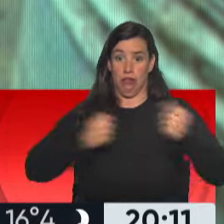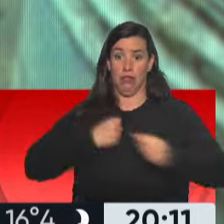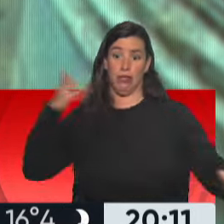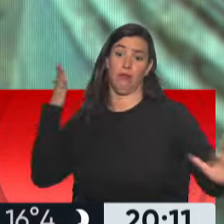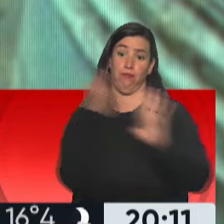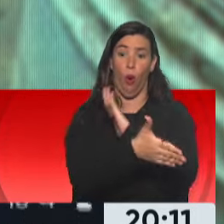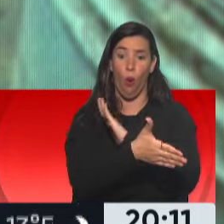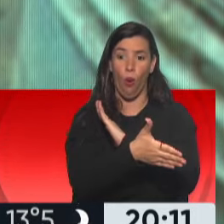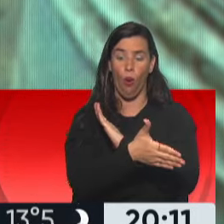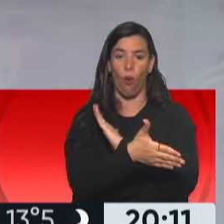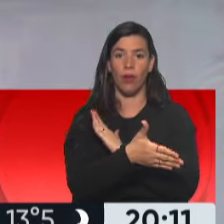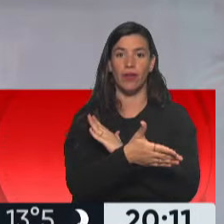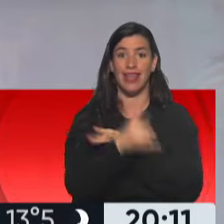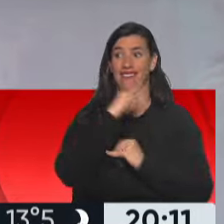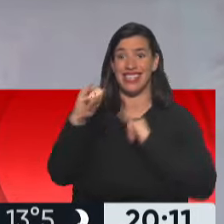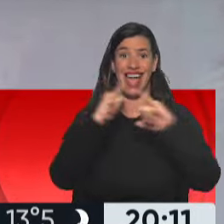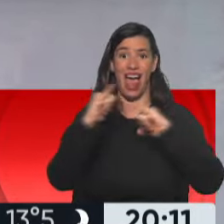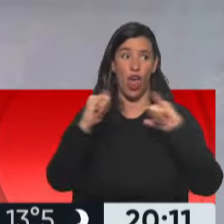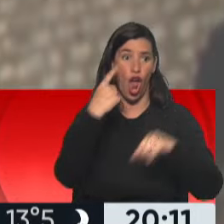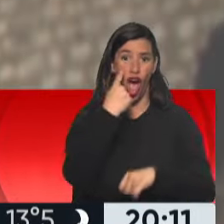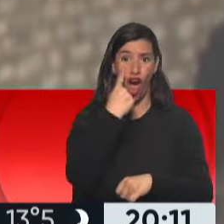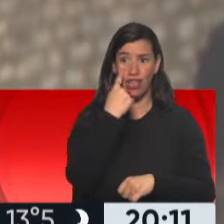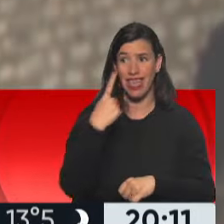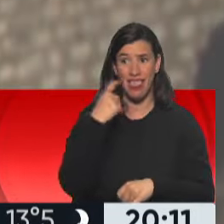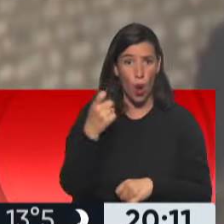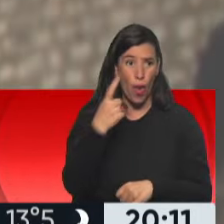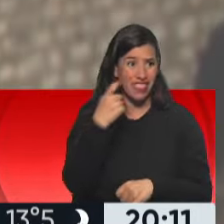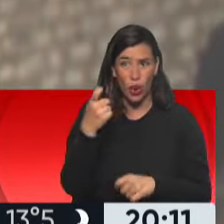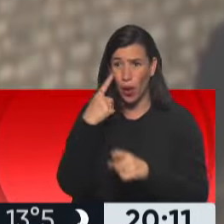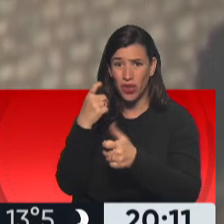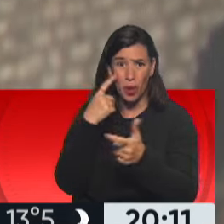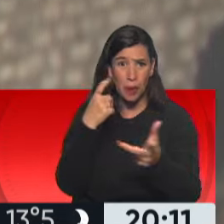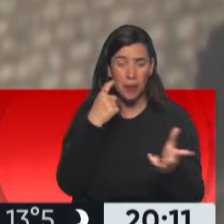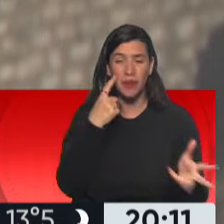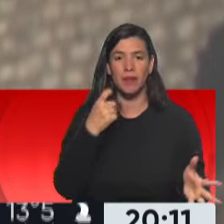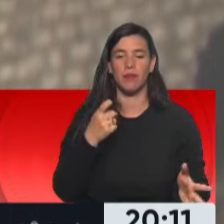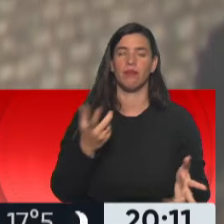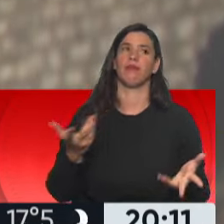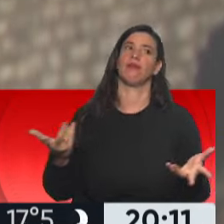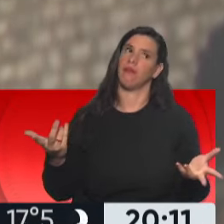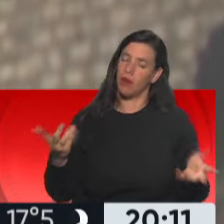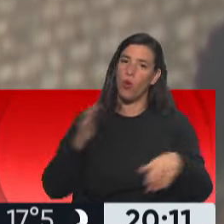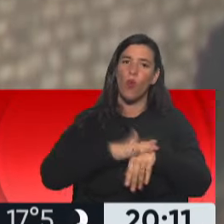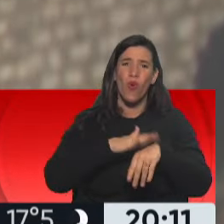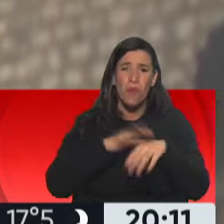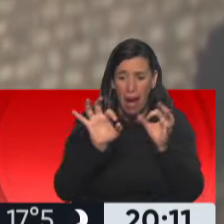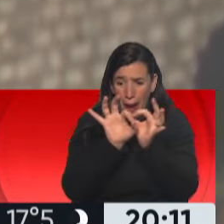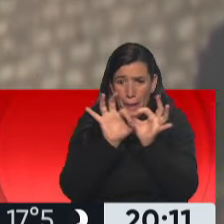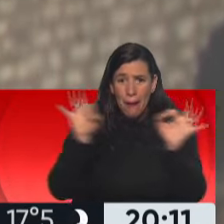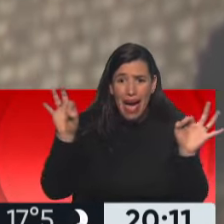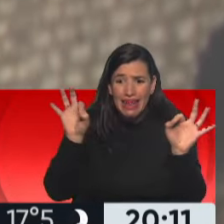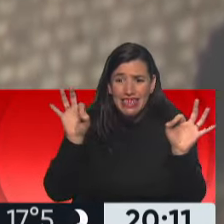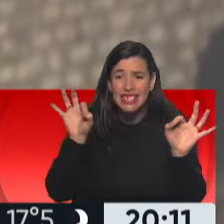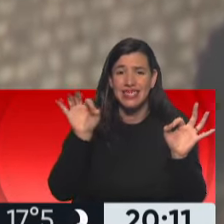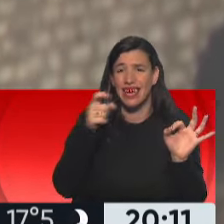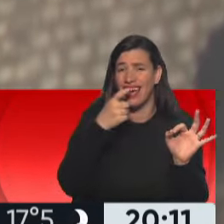dijeron, muchachos, nos descubrieron. Claro. Mirá, por una varilla, descubrieron este trabajo que fue